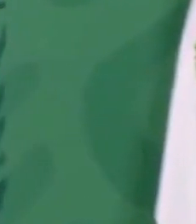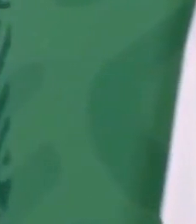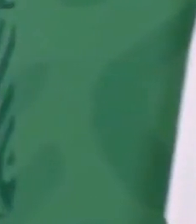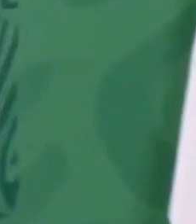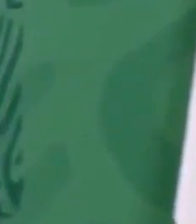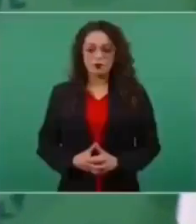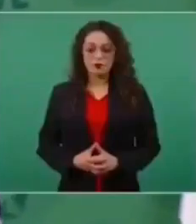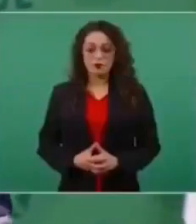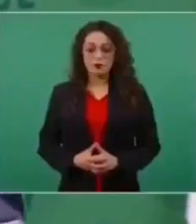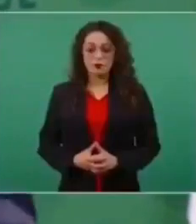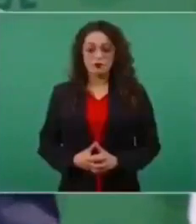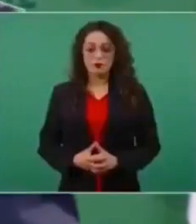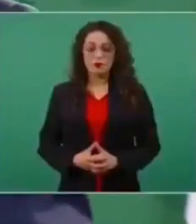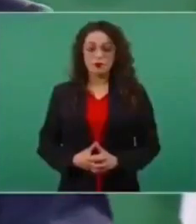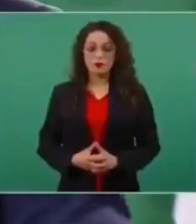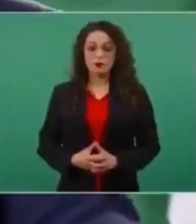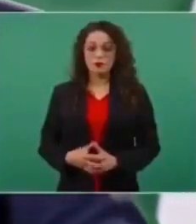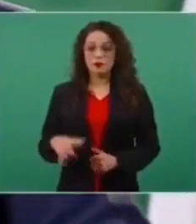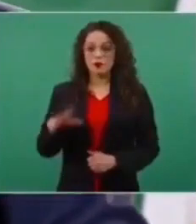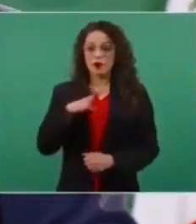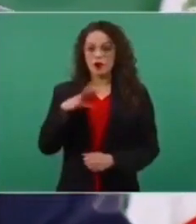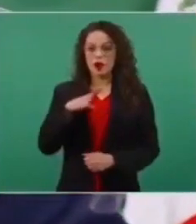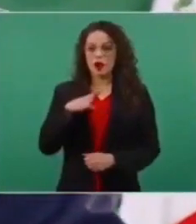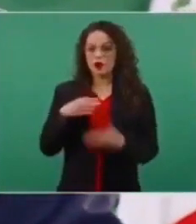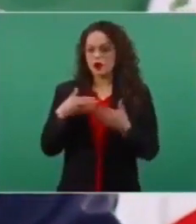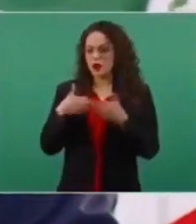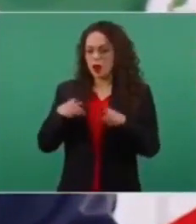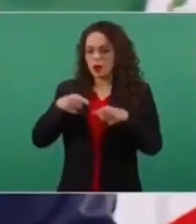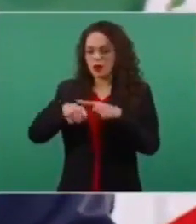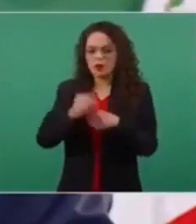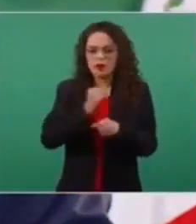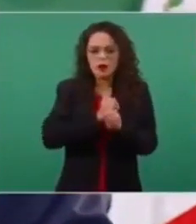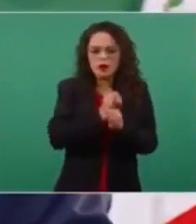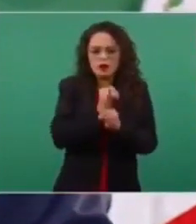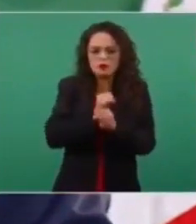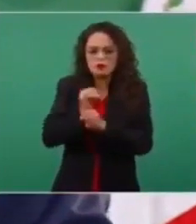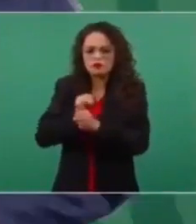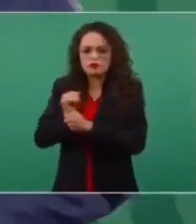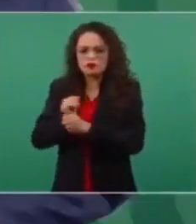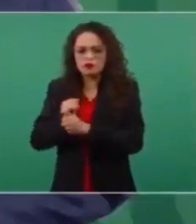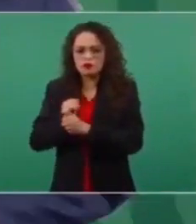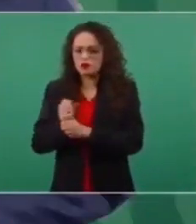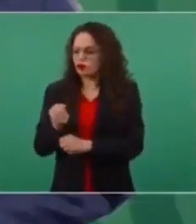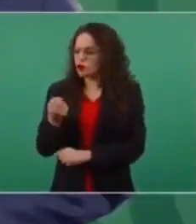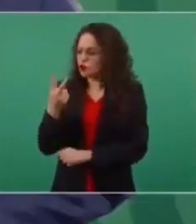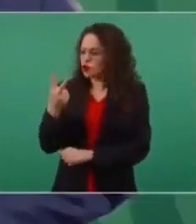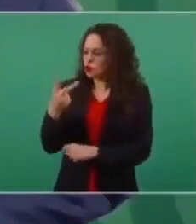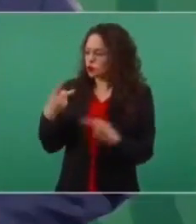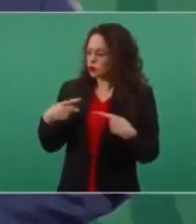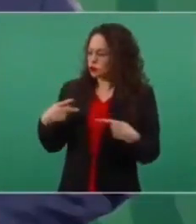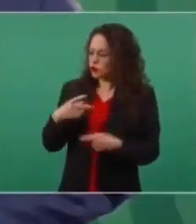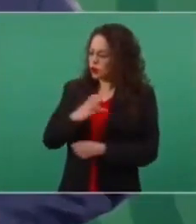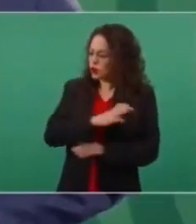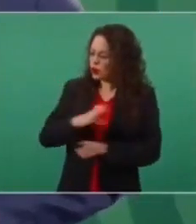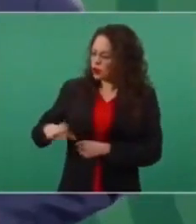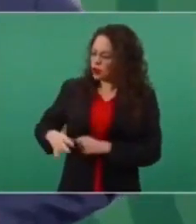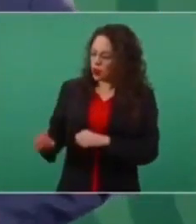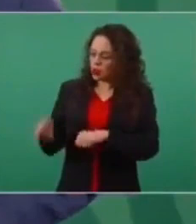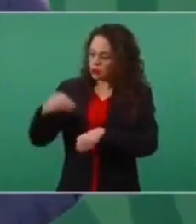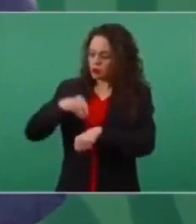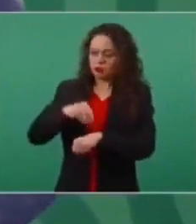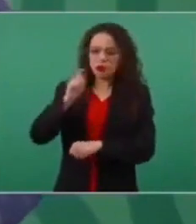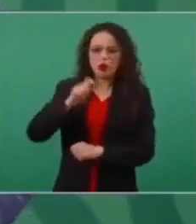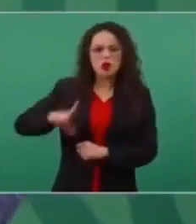abrió una investigación en contra de dos candidatos al gobierno de Nuevo León.